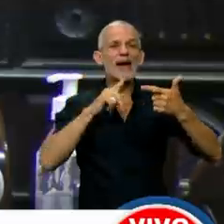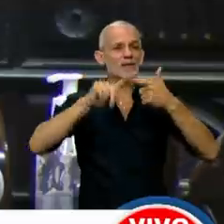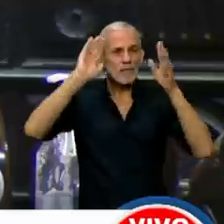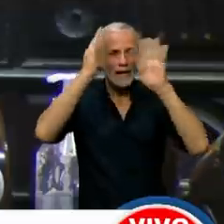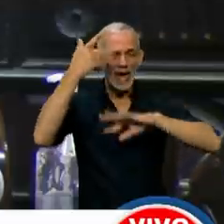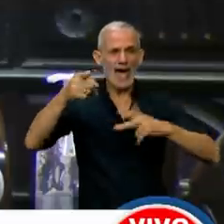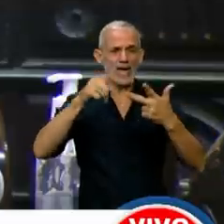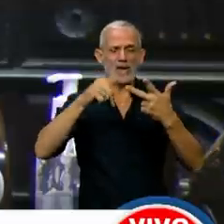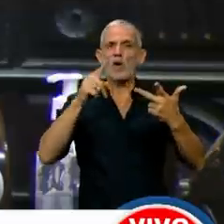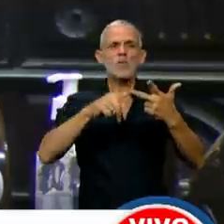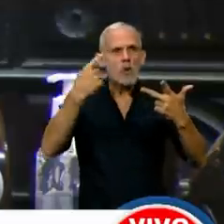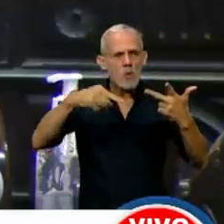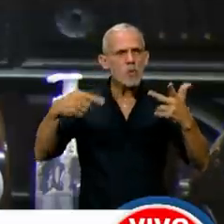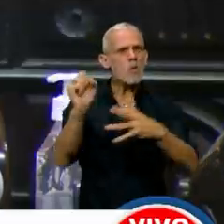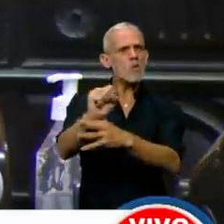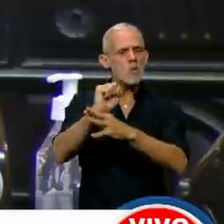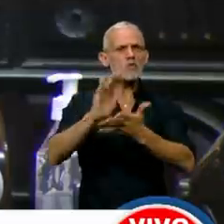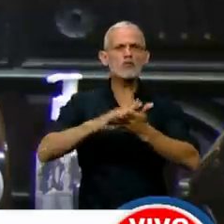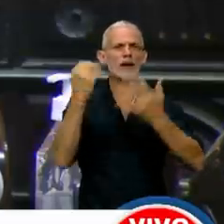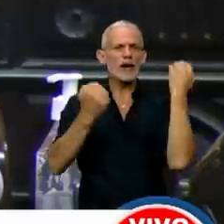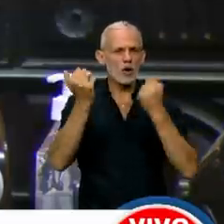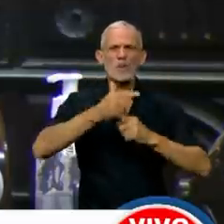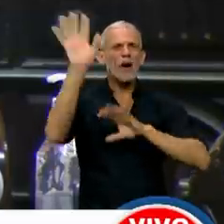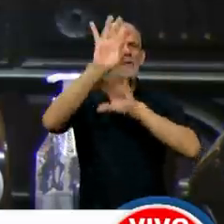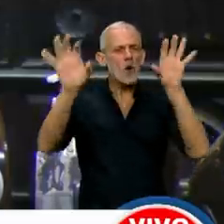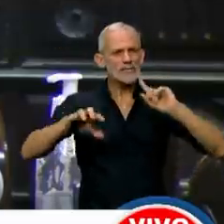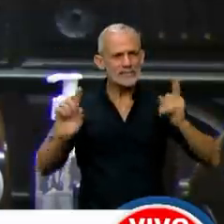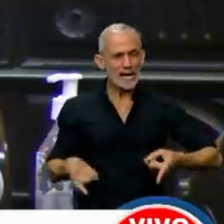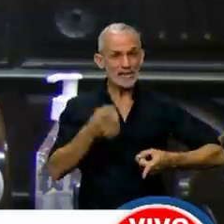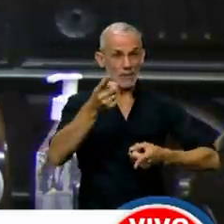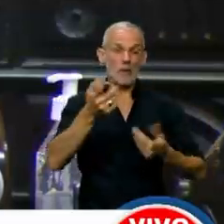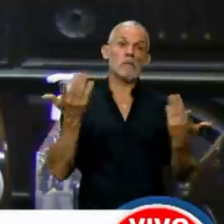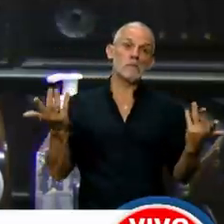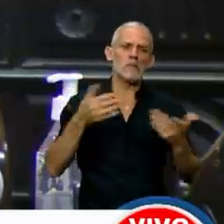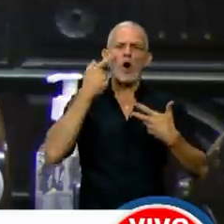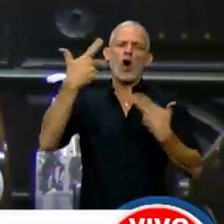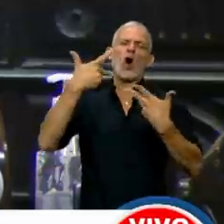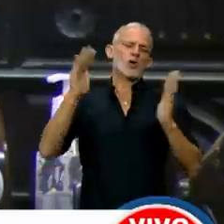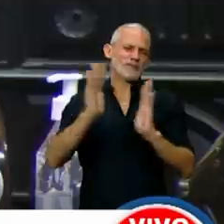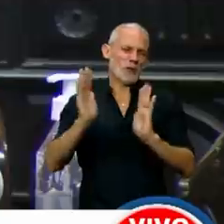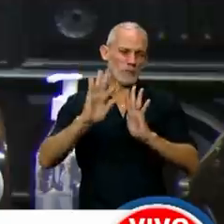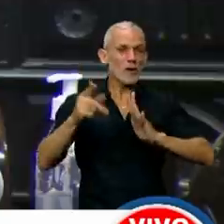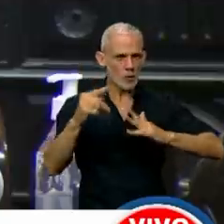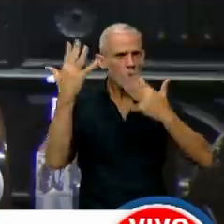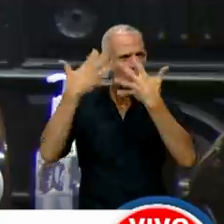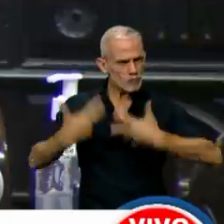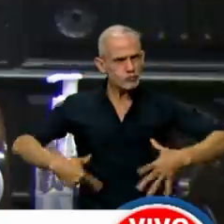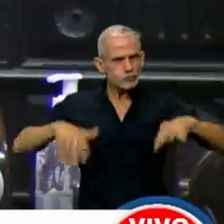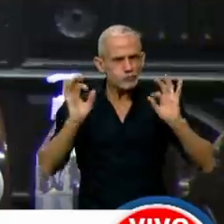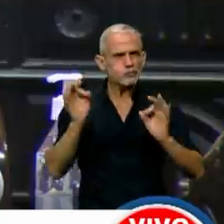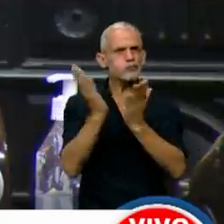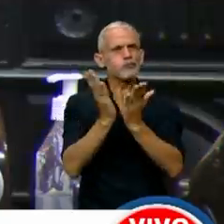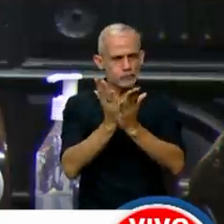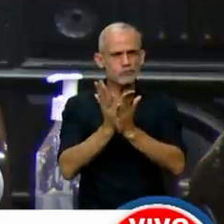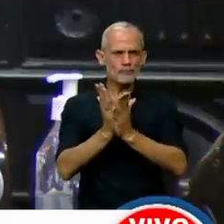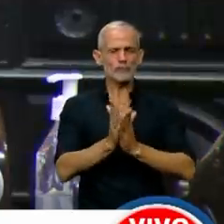mi ley tantos otros del interior que quizás menos conocidos pero muy formados han